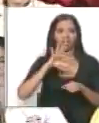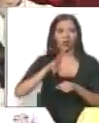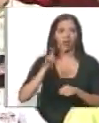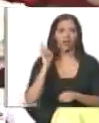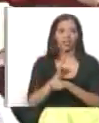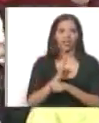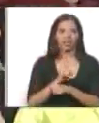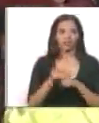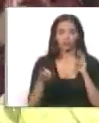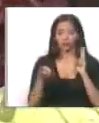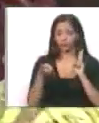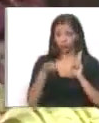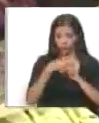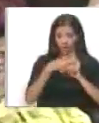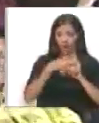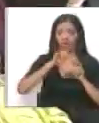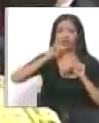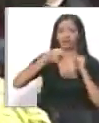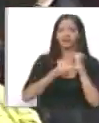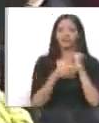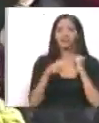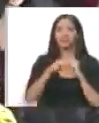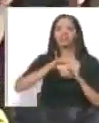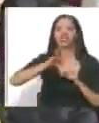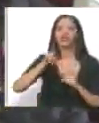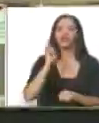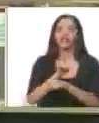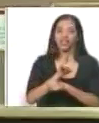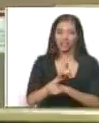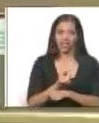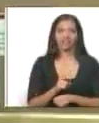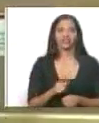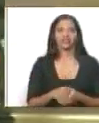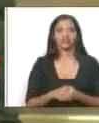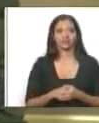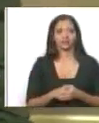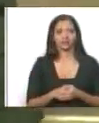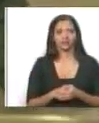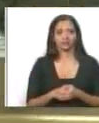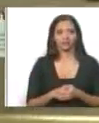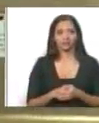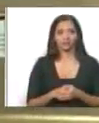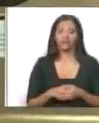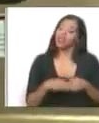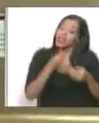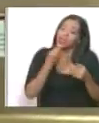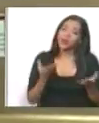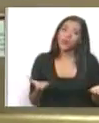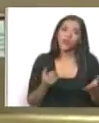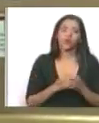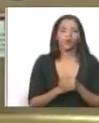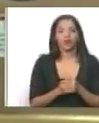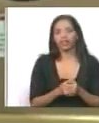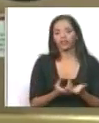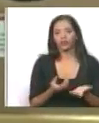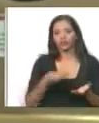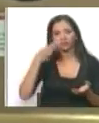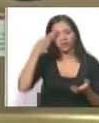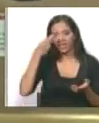Numeral Juanito Alimaña. Te roba y te engaña. Y bueno, con estos bandidos, por